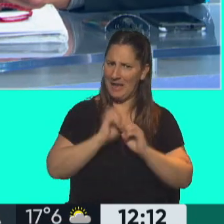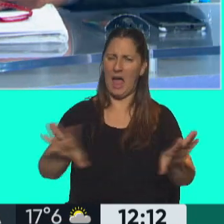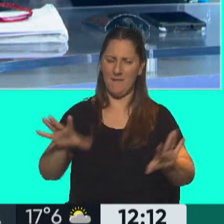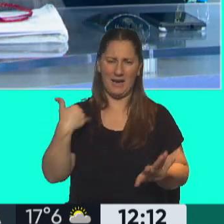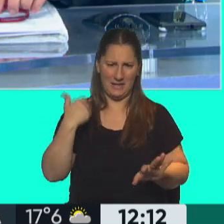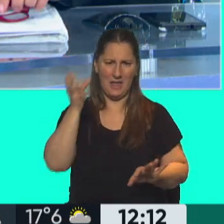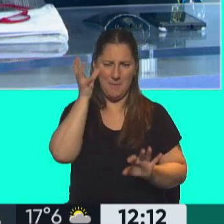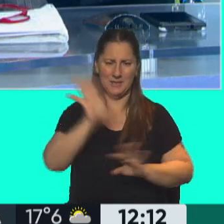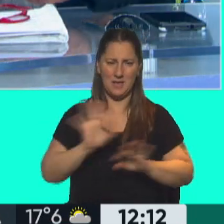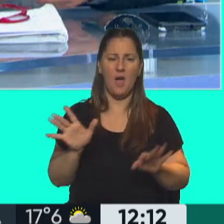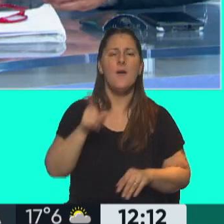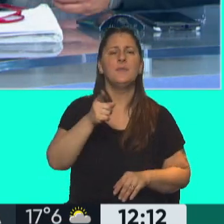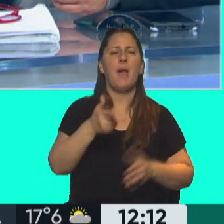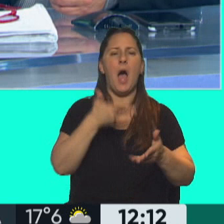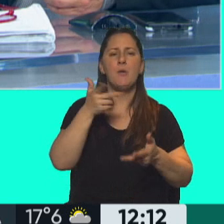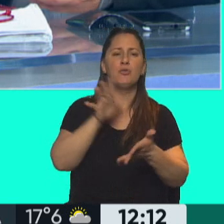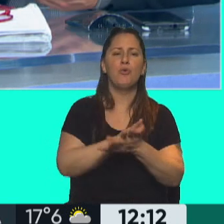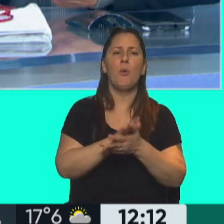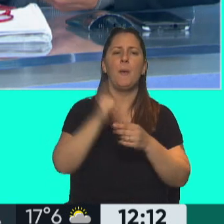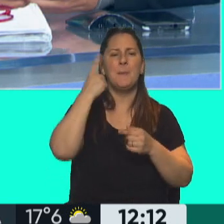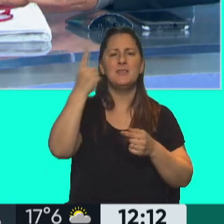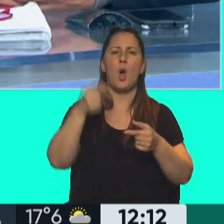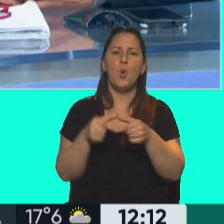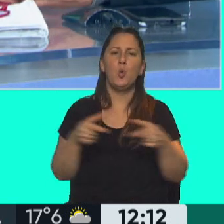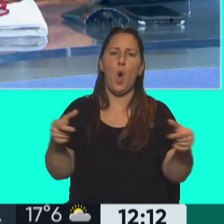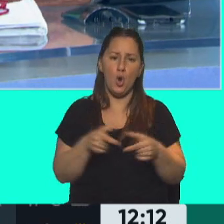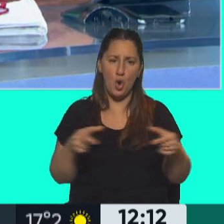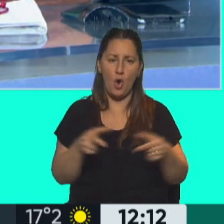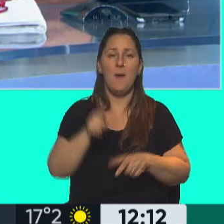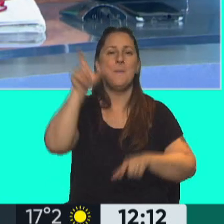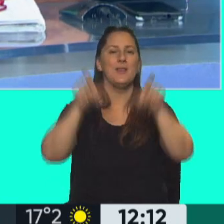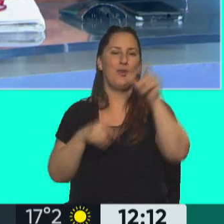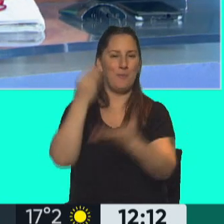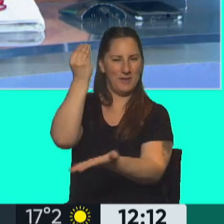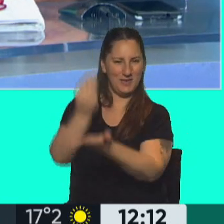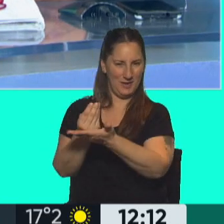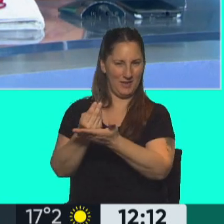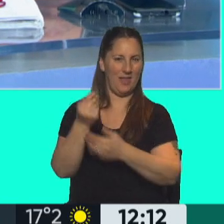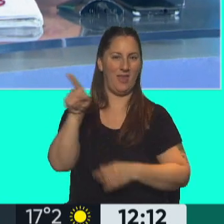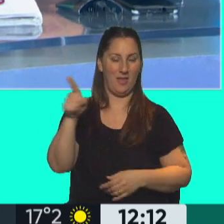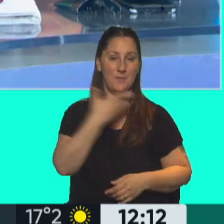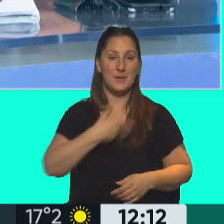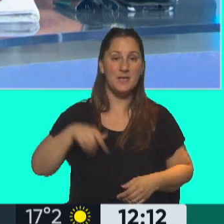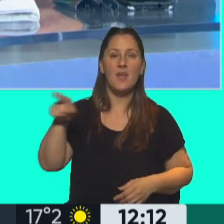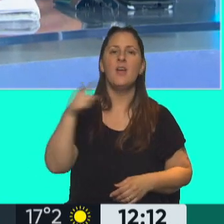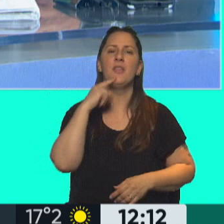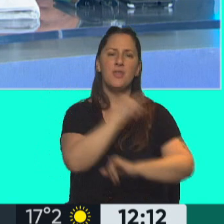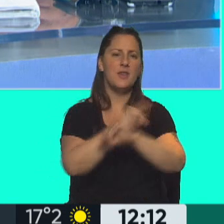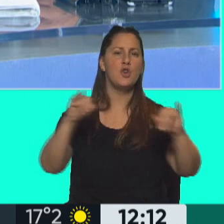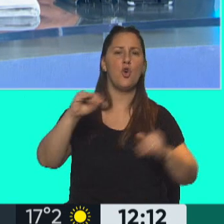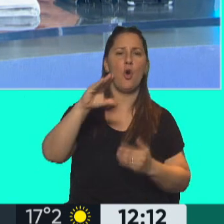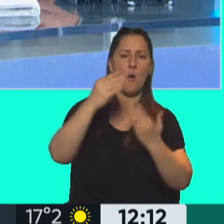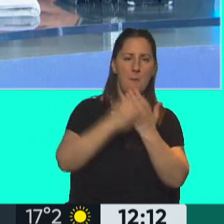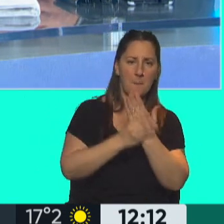hecho, Rulo, se vuelve a hablar sobre la posibilidad de implementar un bono. De hecho, hoy Gabriela Cerruti, la portavoz presidencial, dijo que el presidente Sergio Massa, el